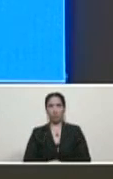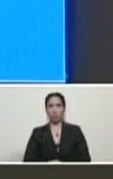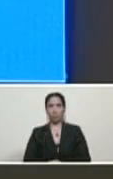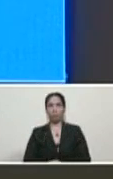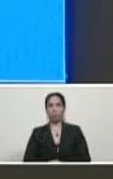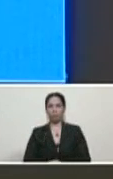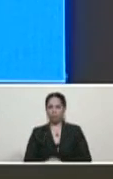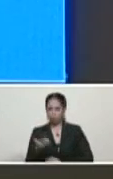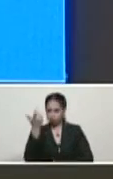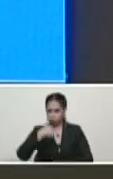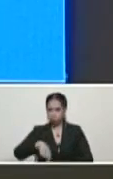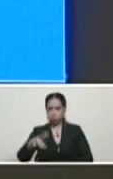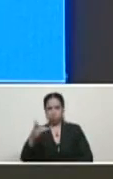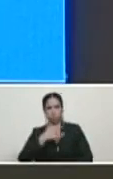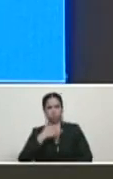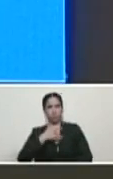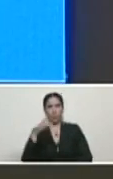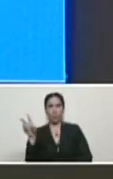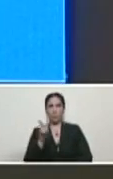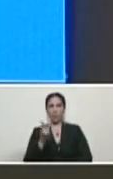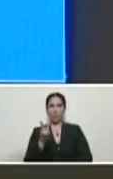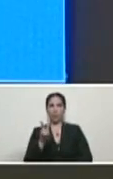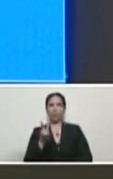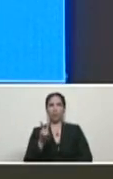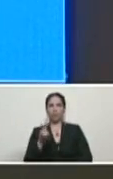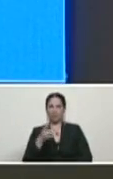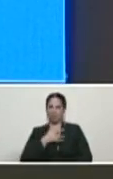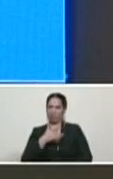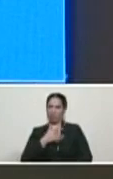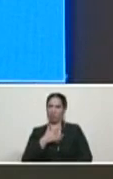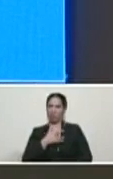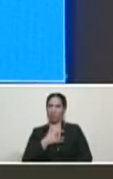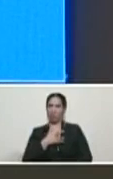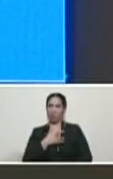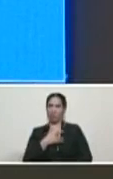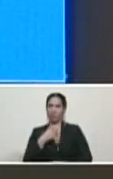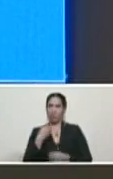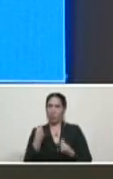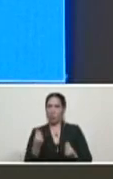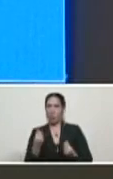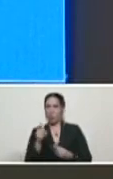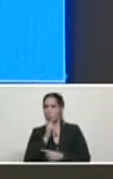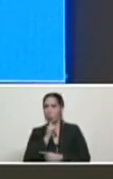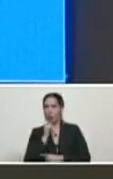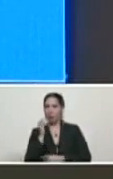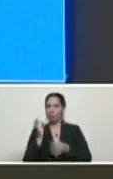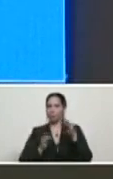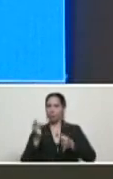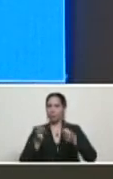venezolano, esa indignación que sentimos nosotros ante la injusticia.